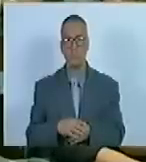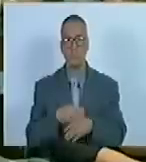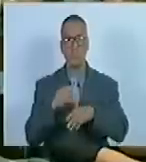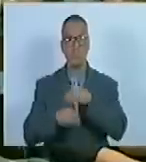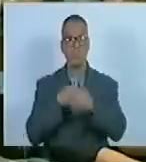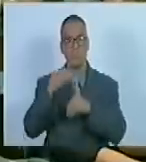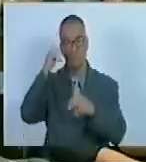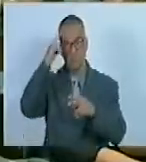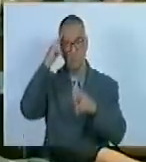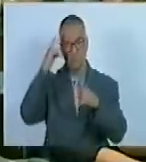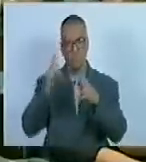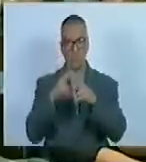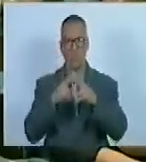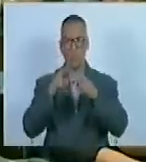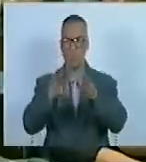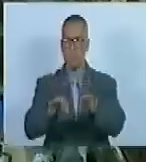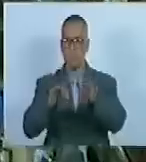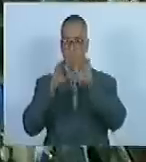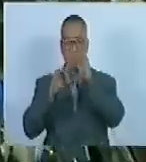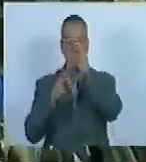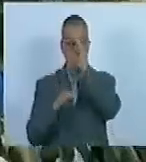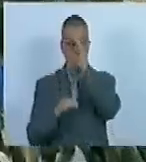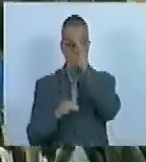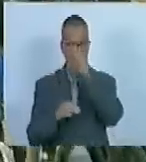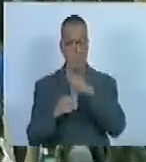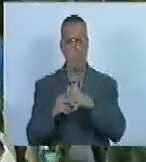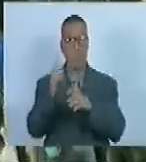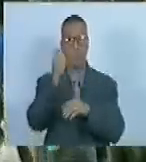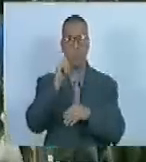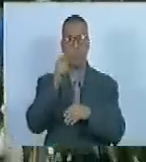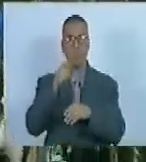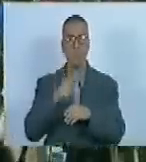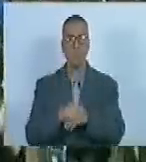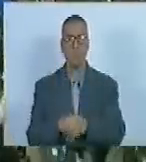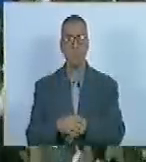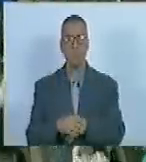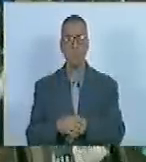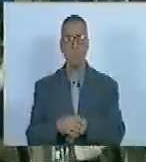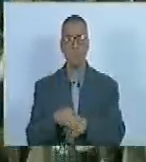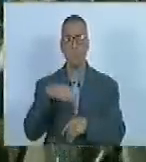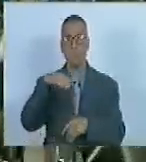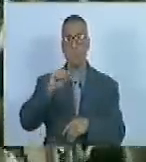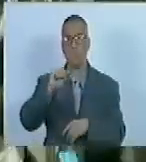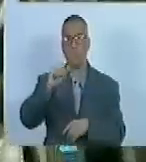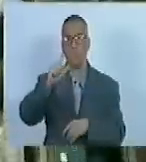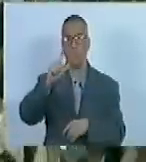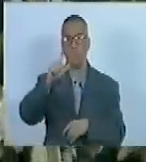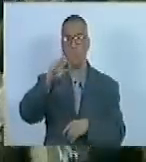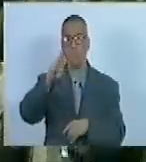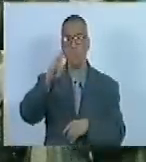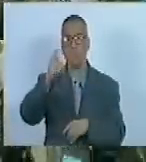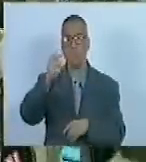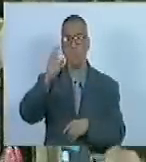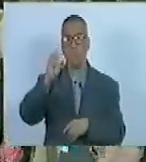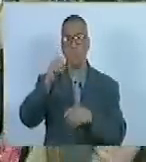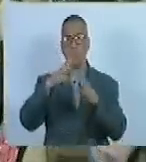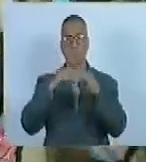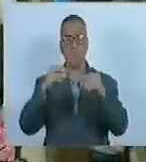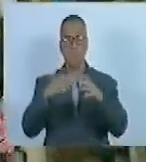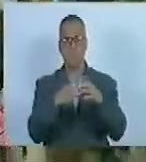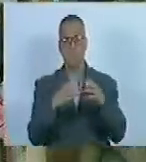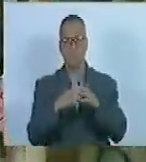hacer un reconocimiento especial a la tarea que Alberto Castelar, junto a todo su equipo